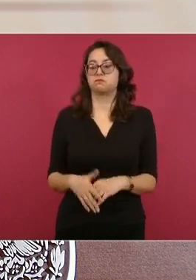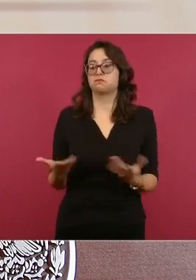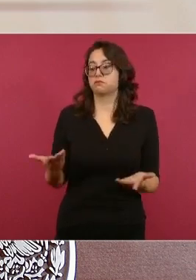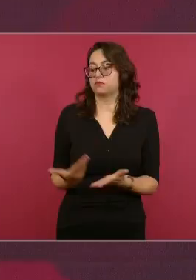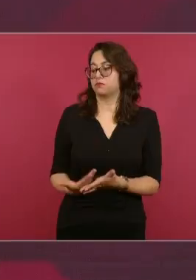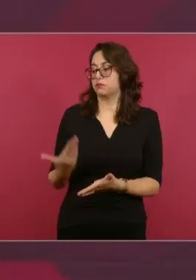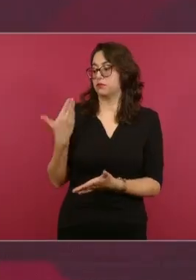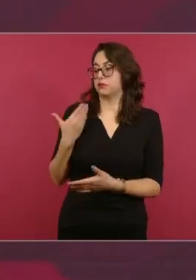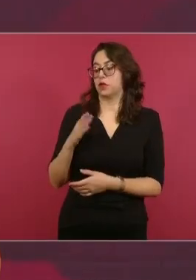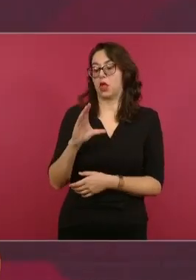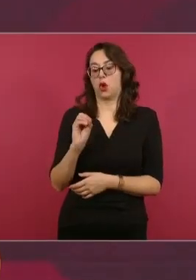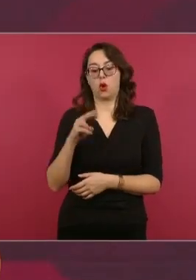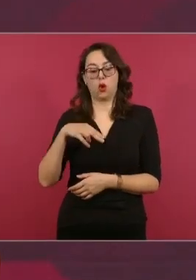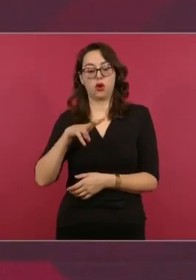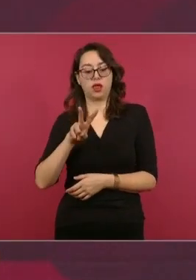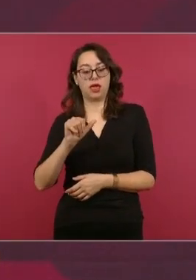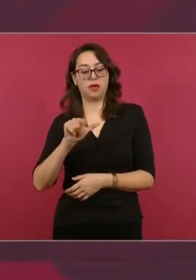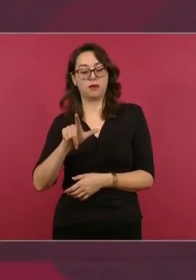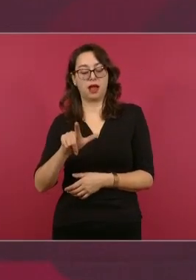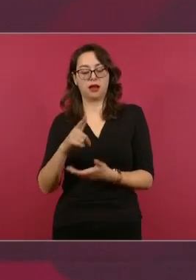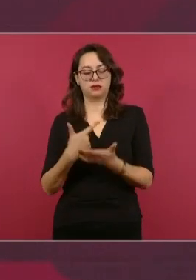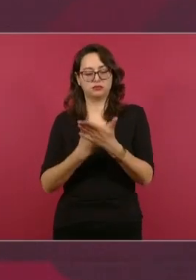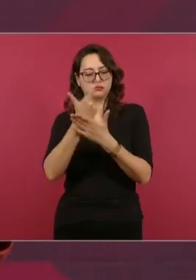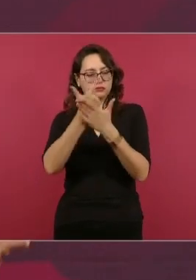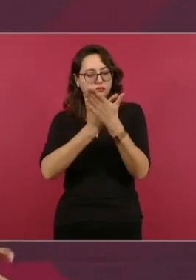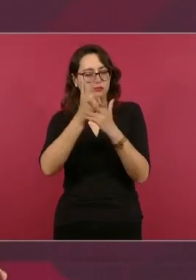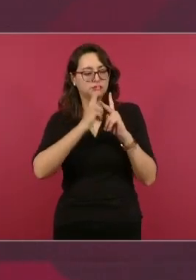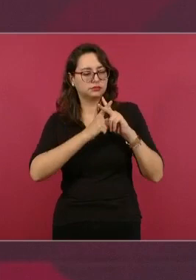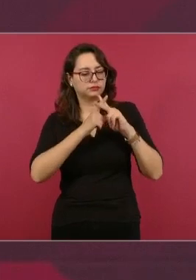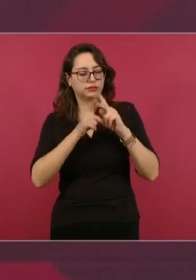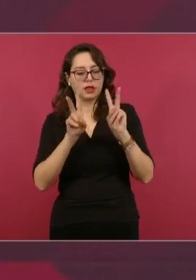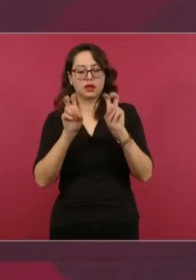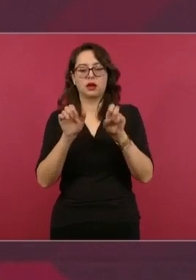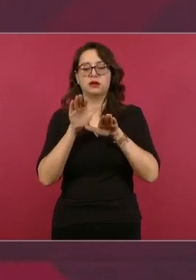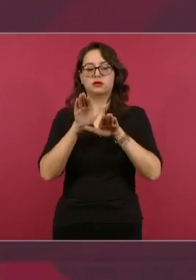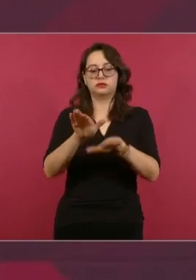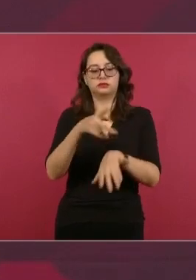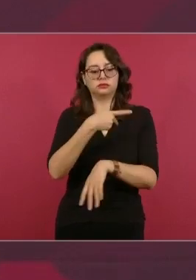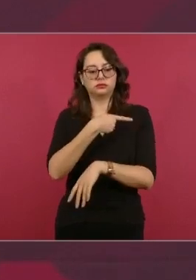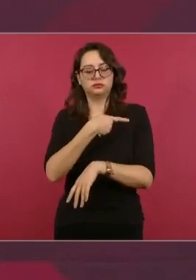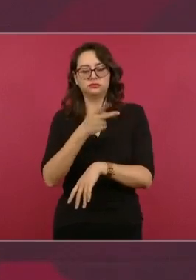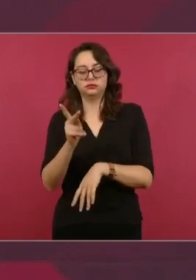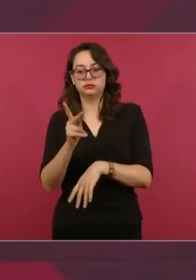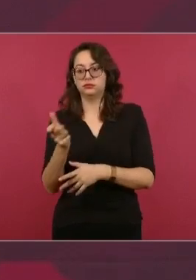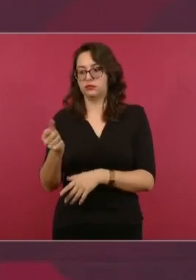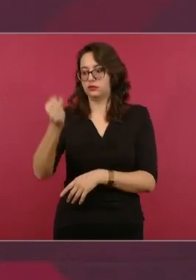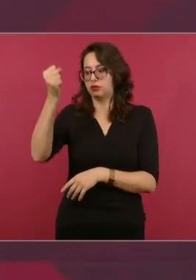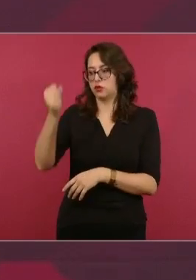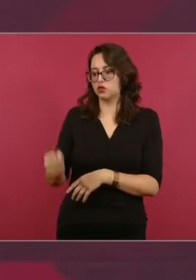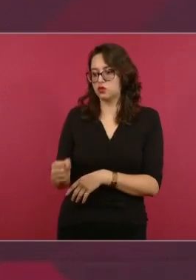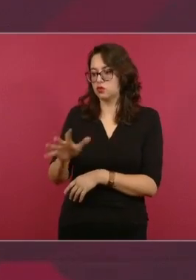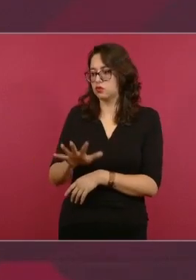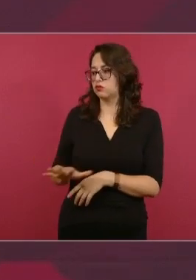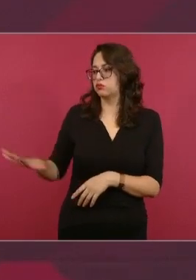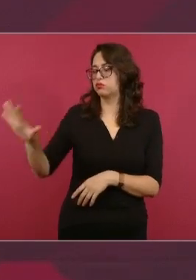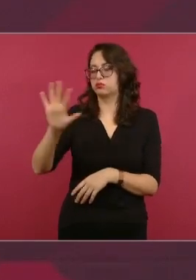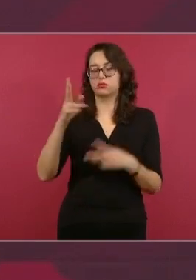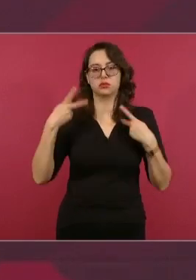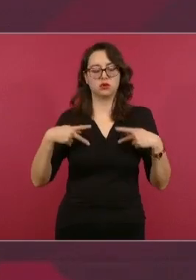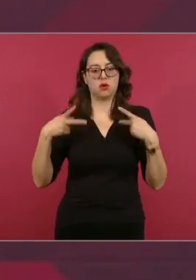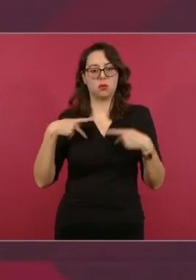de pobreza y cómo en estas regiones del país es donde más avance ha habido en la reducción de la